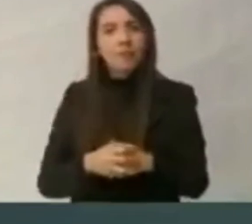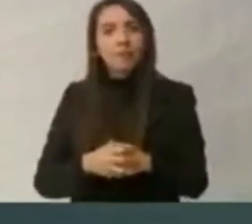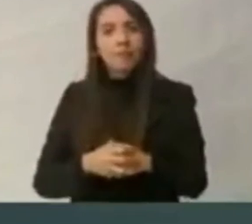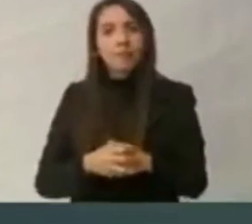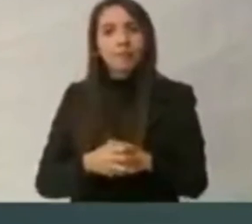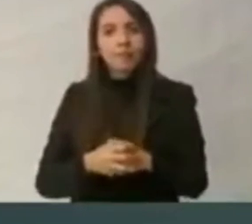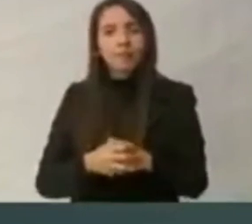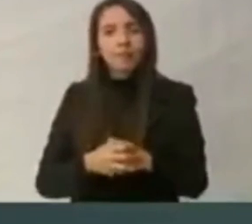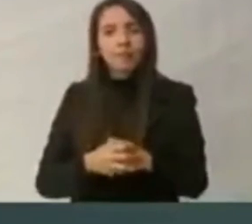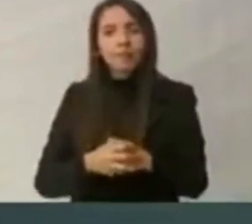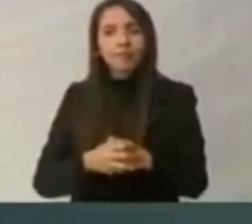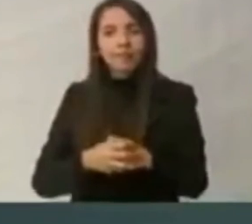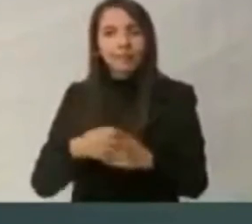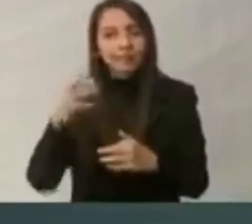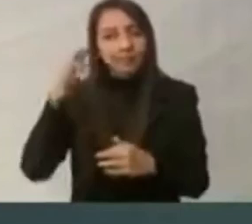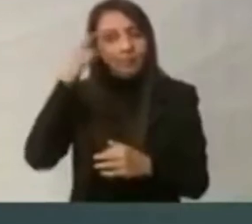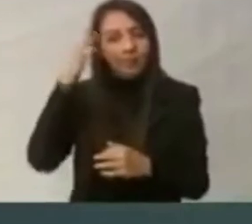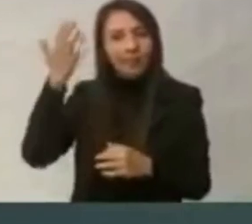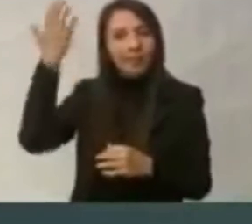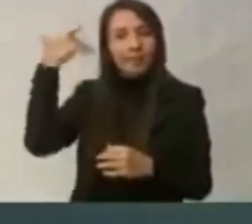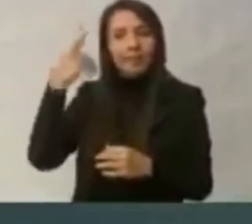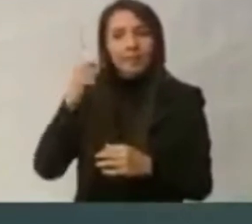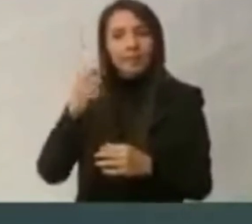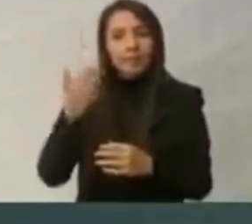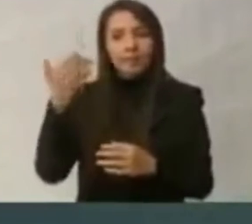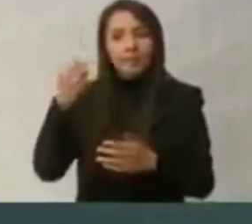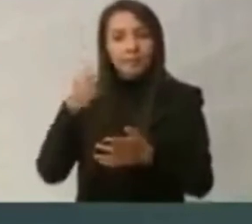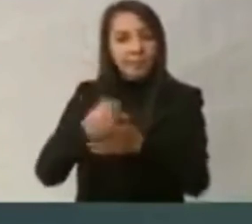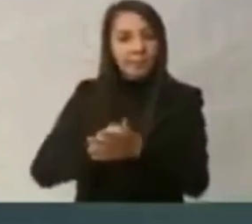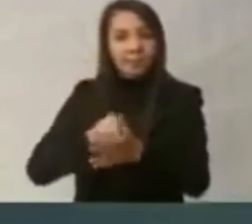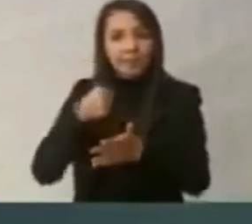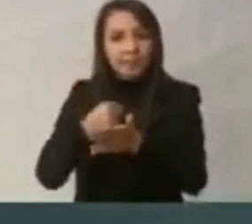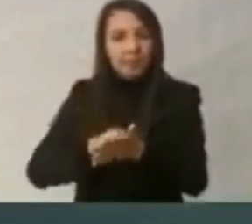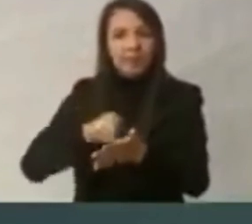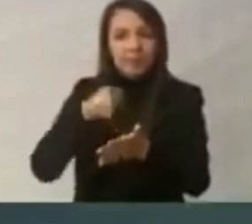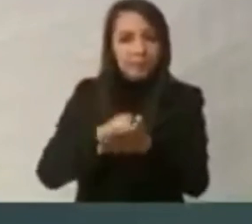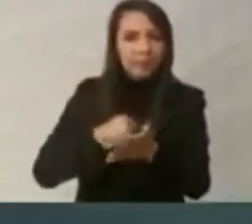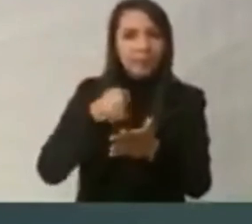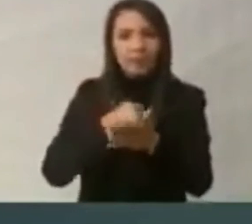picando piedra, cuando estábamos construyendo